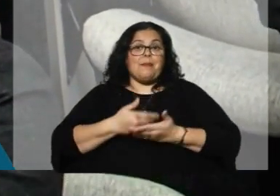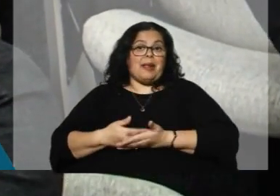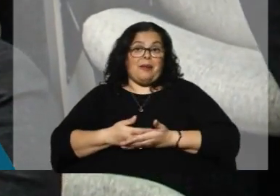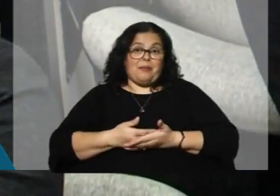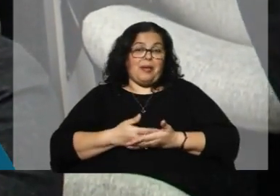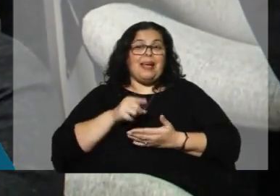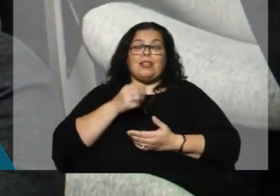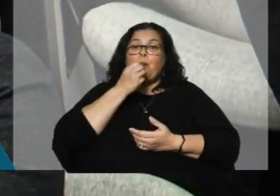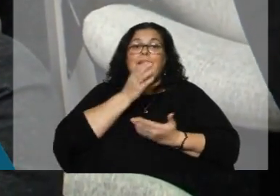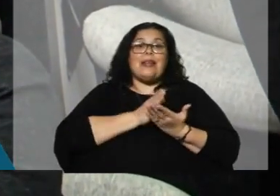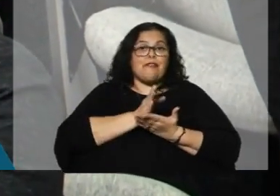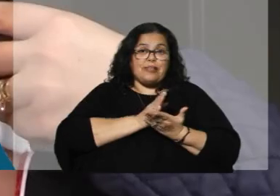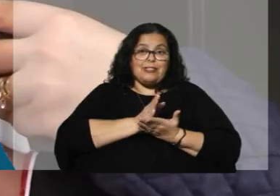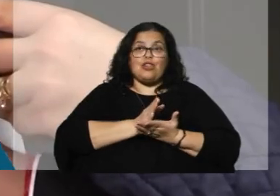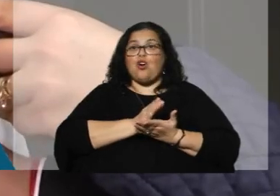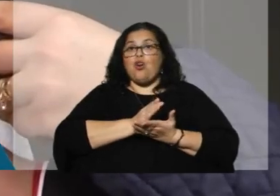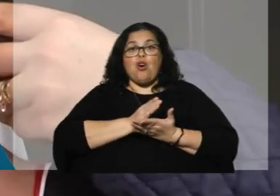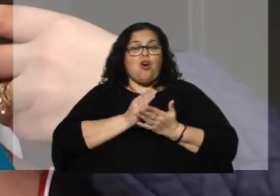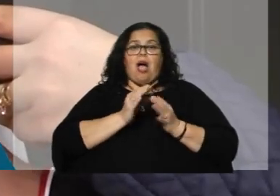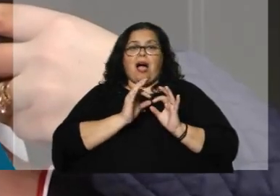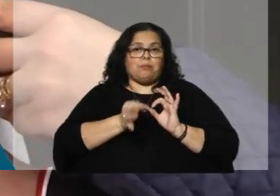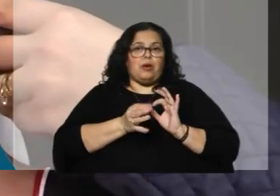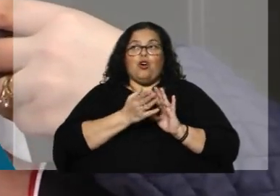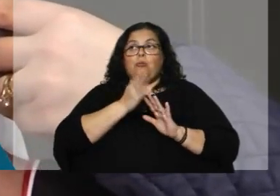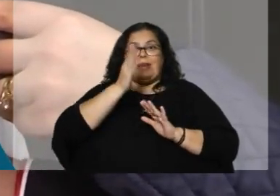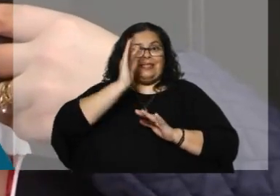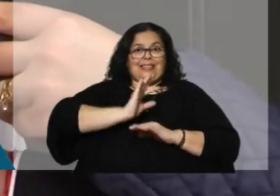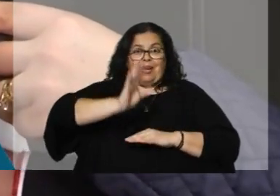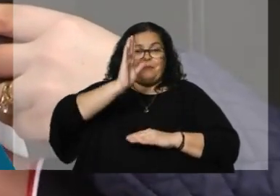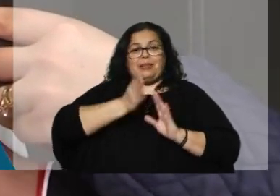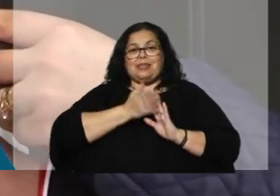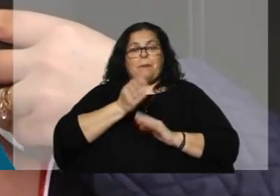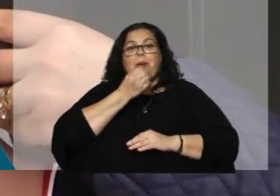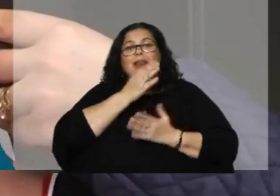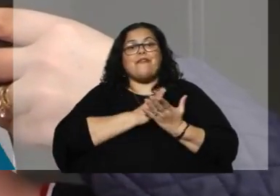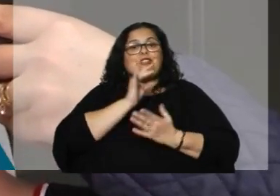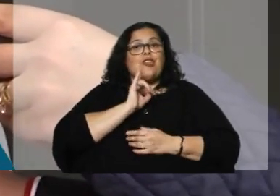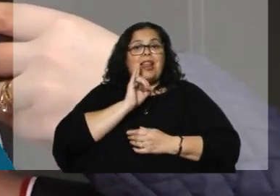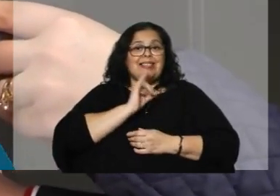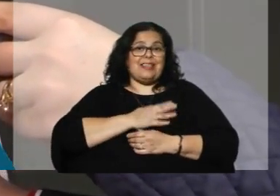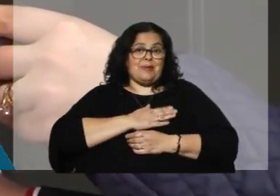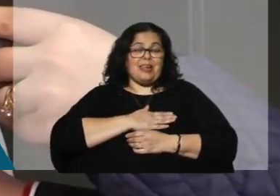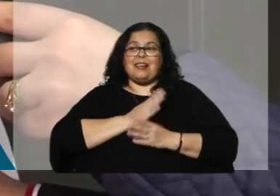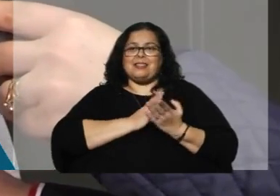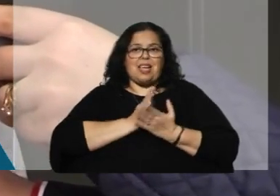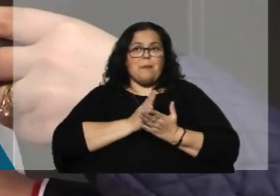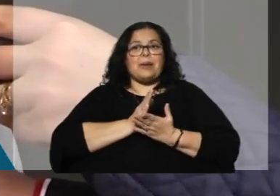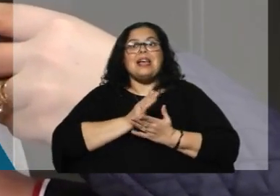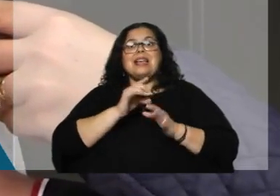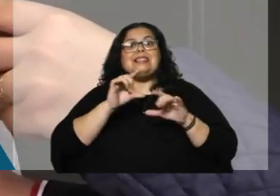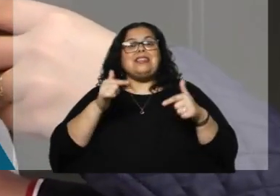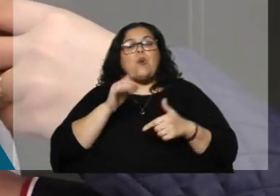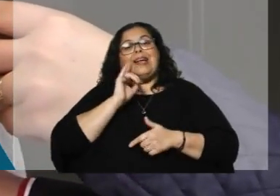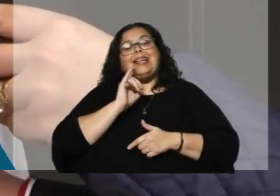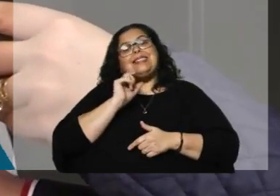que son beneficios tanto a corto como para largo plazo. Los beneficios de la leche persisten por toda la vida. ¿Qué pasa cuando no hay leche fresca de su propia mamá? Porque